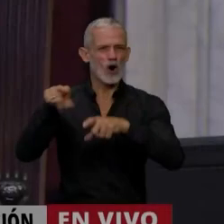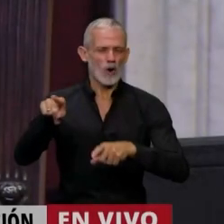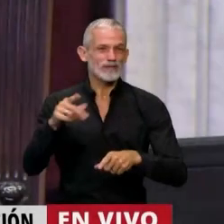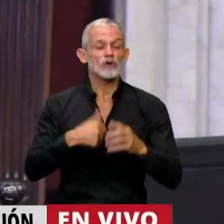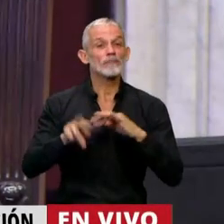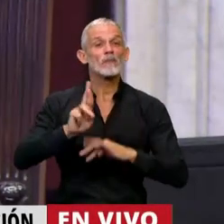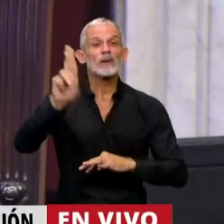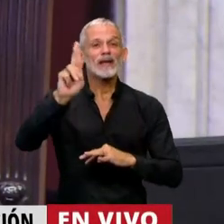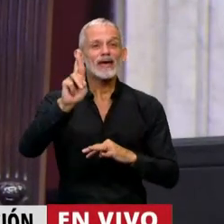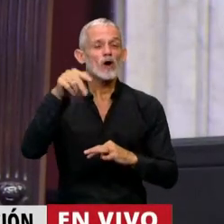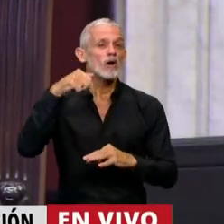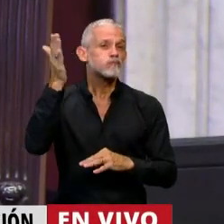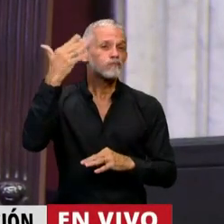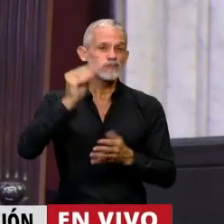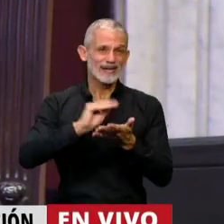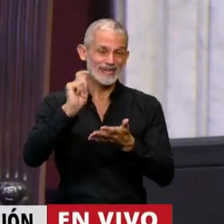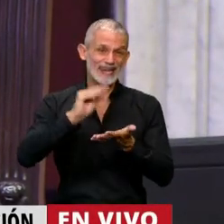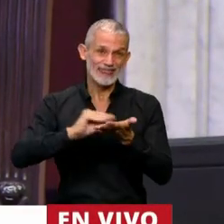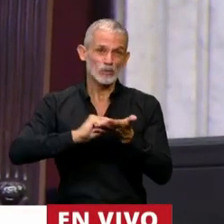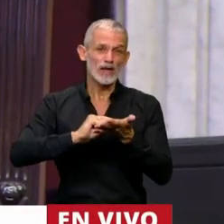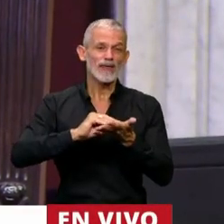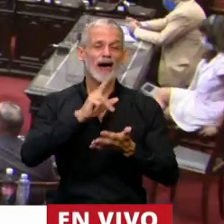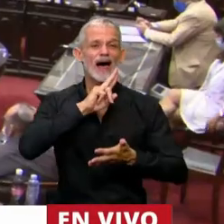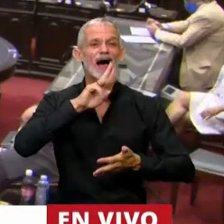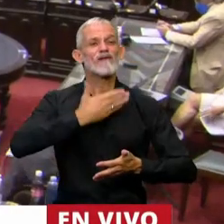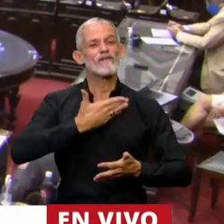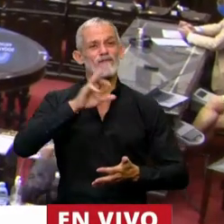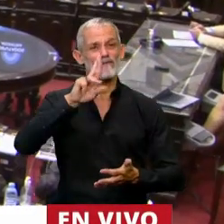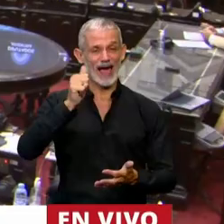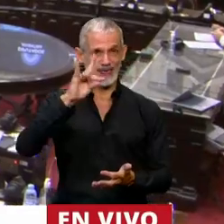Una cuestión de privilegio tiene el uso de la palabra la diputada Mónica Frade.